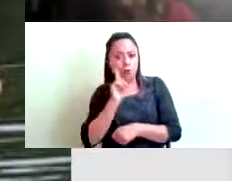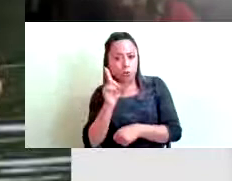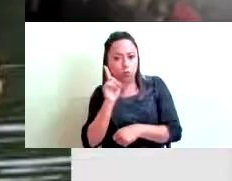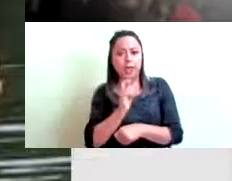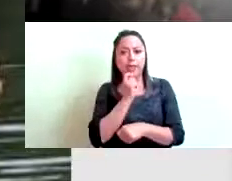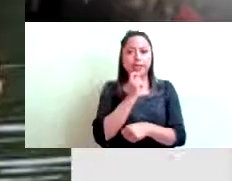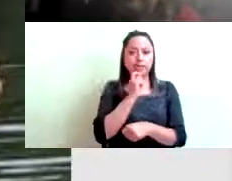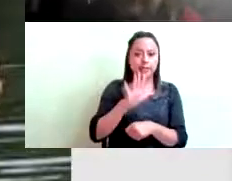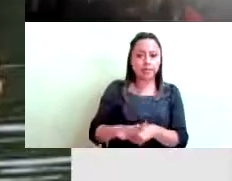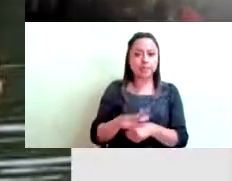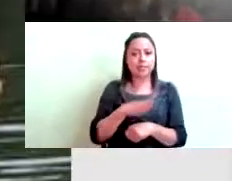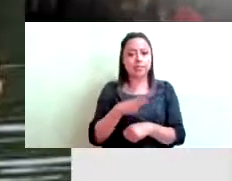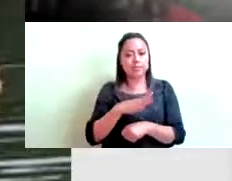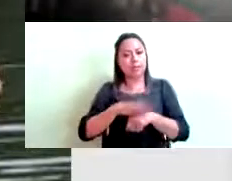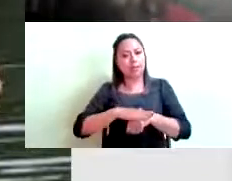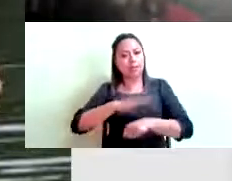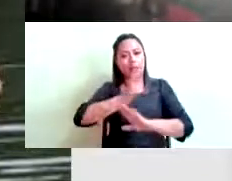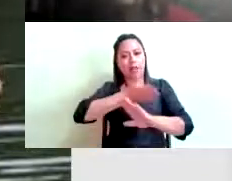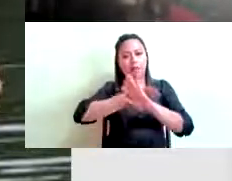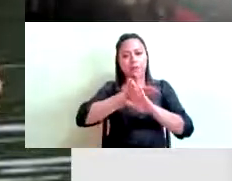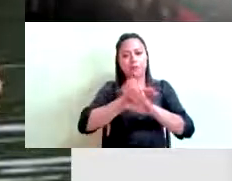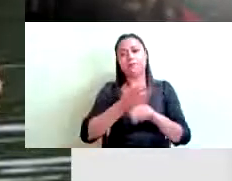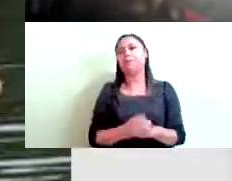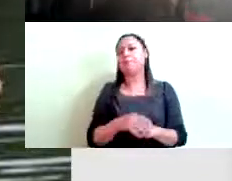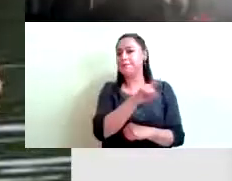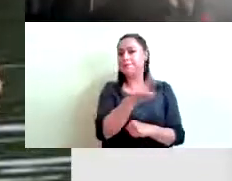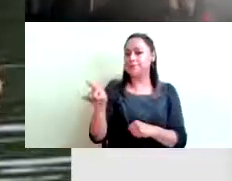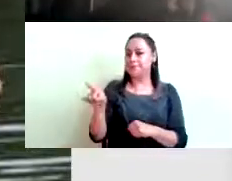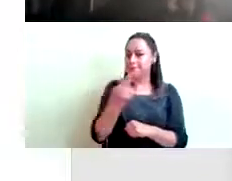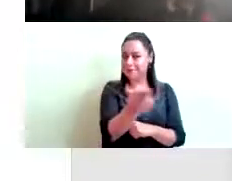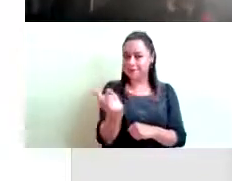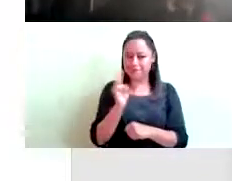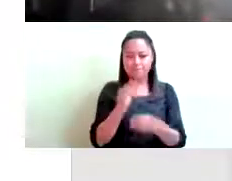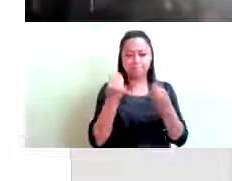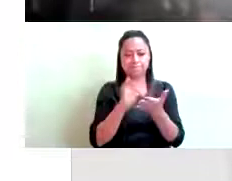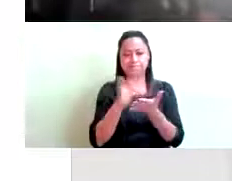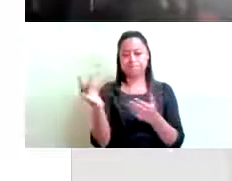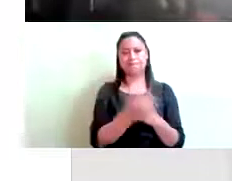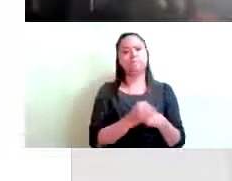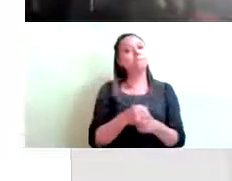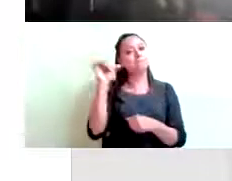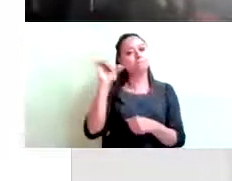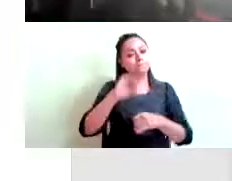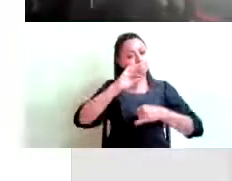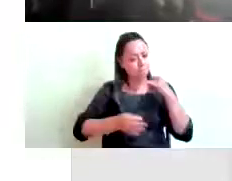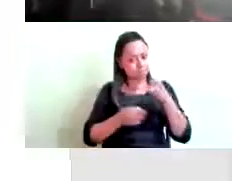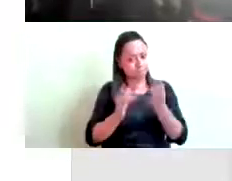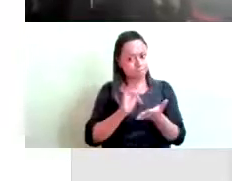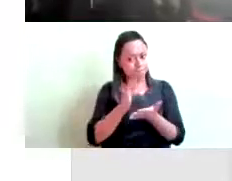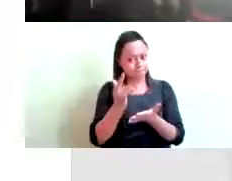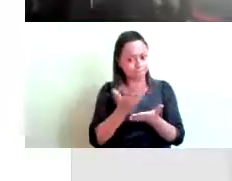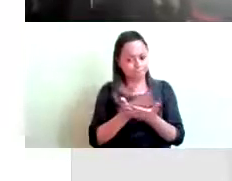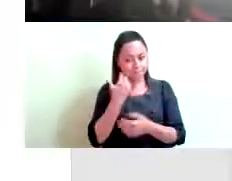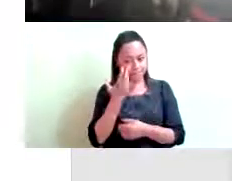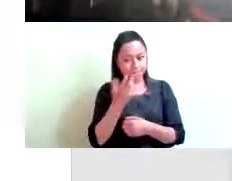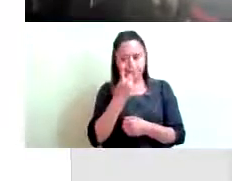mayores impactos. A ustedes, muchas gracias. Lo único que les diremos hoy al final es esto: aguas con el clima.